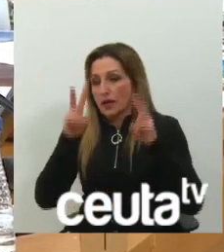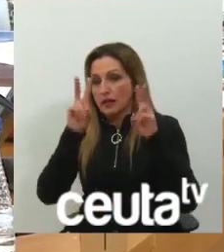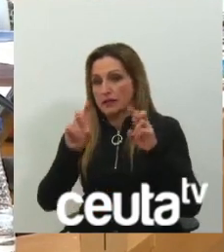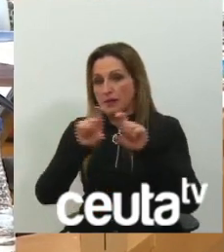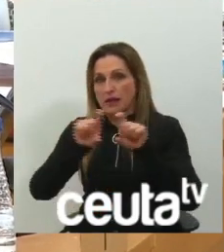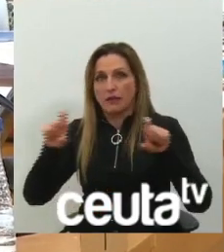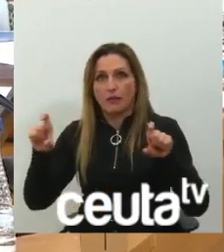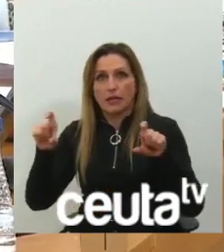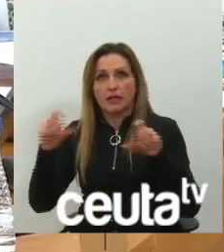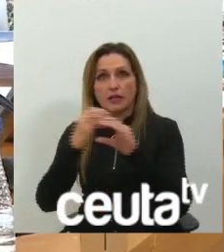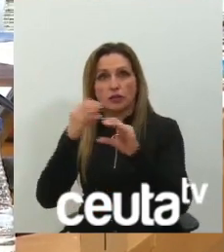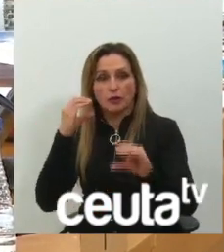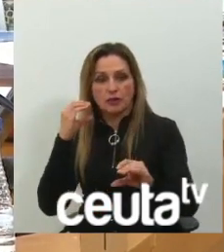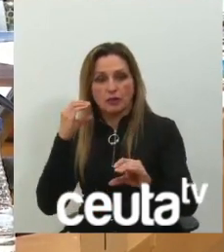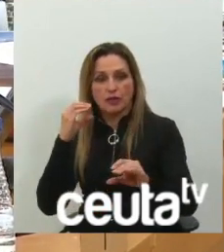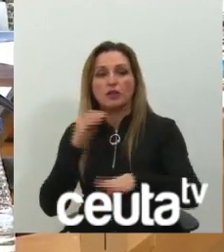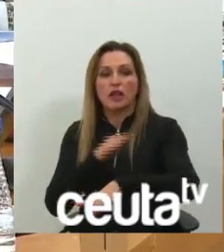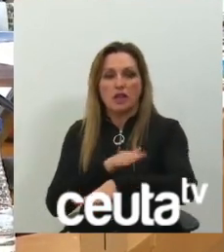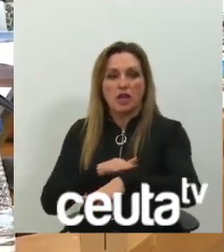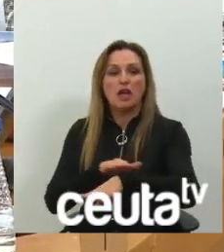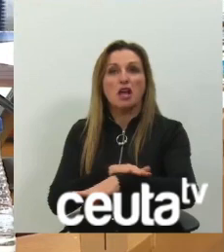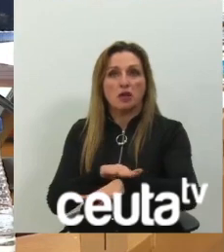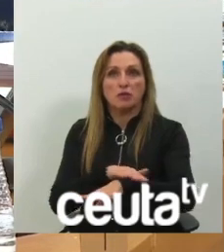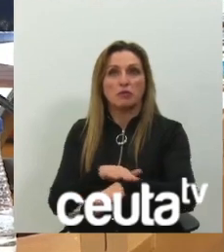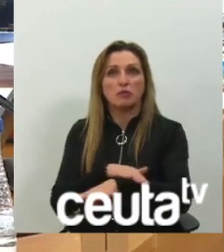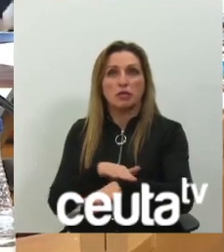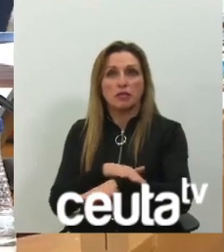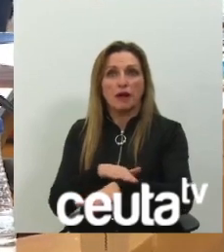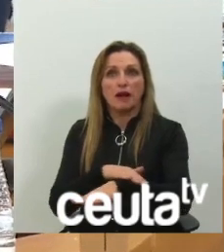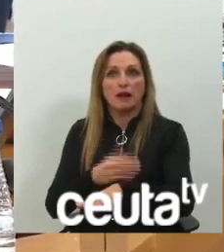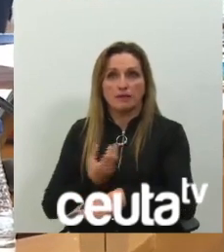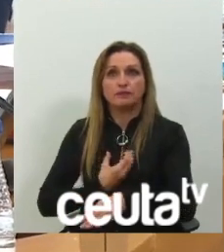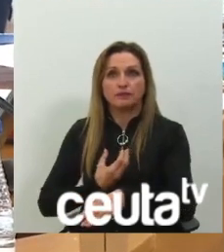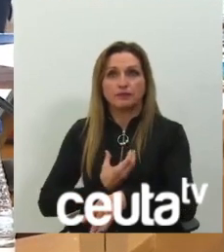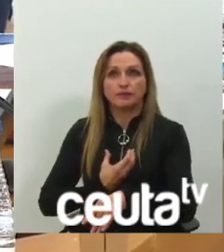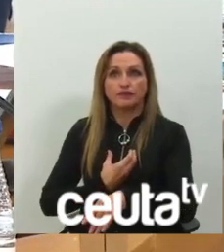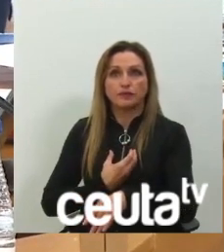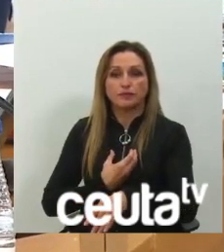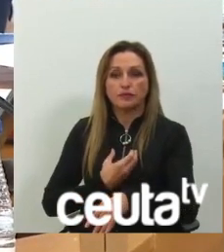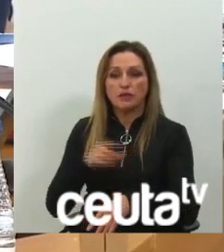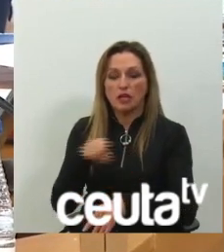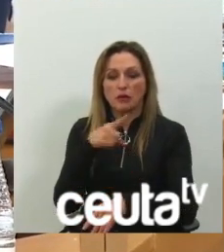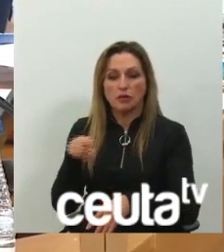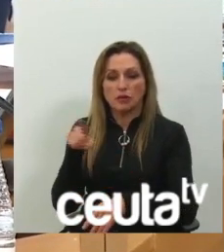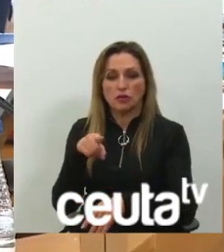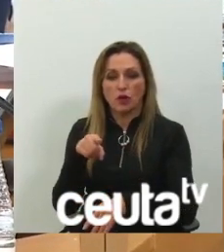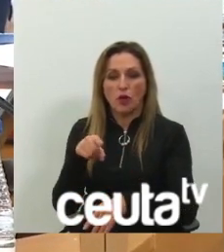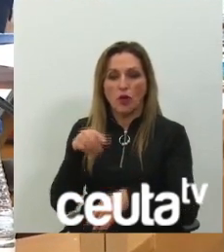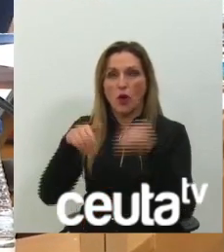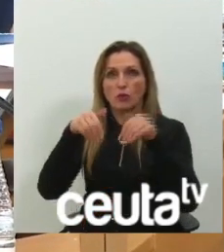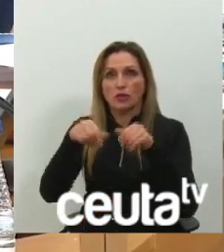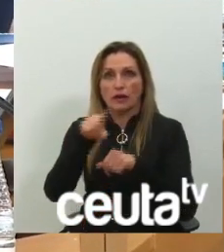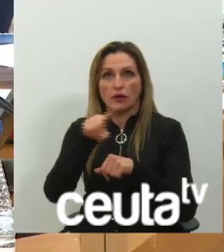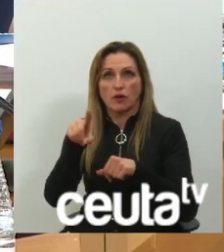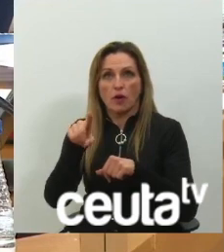si queremos municipalizar señor rondó mes y ustedes votaron no respecto a la empresa